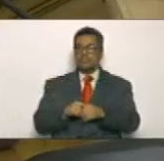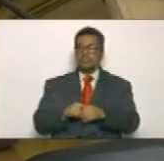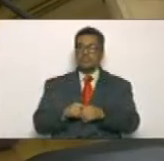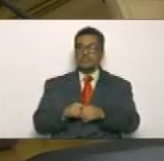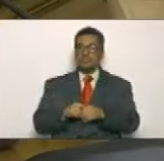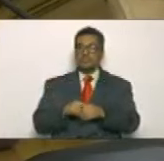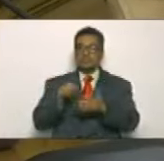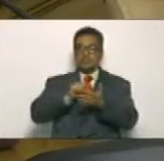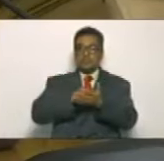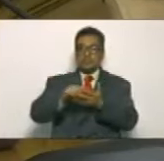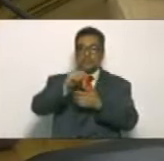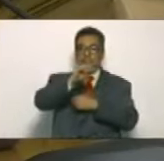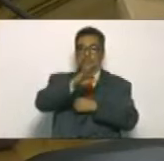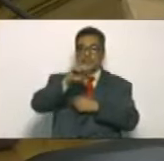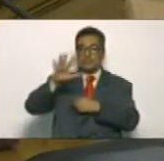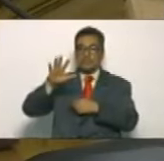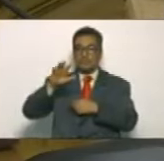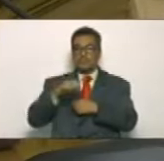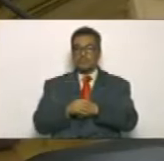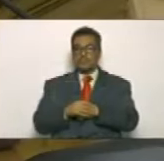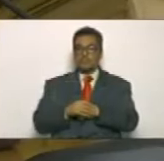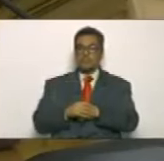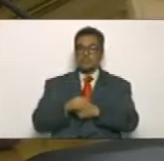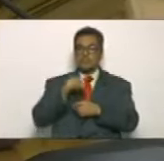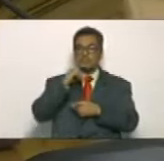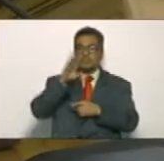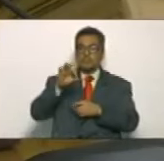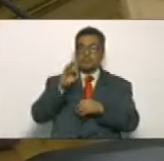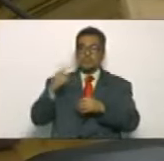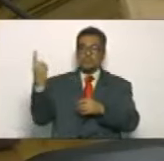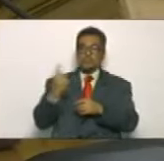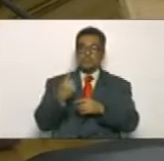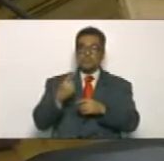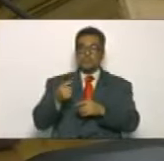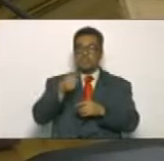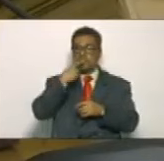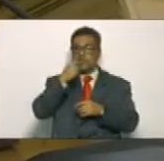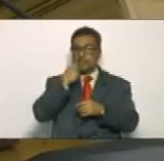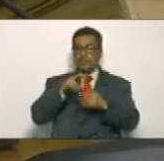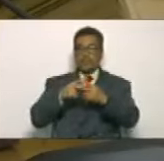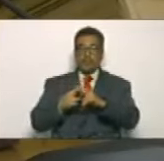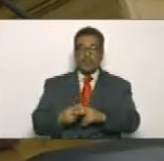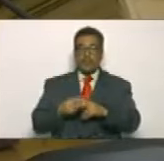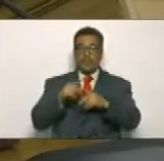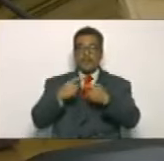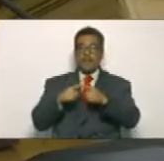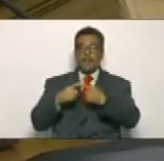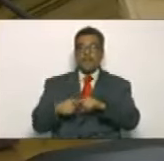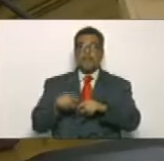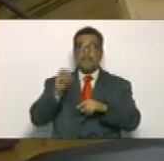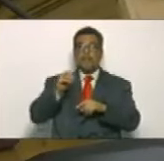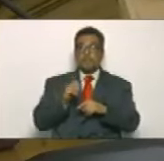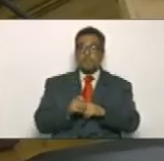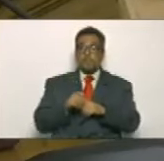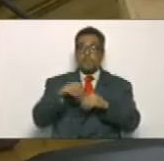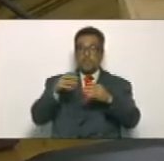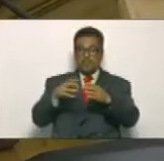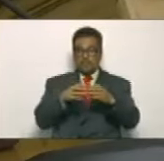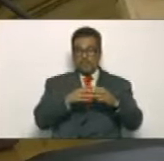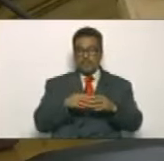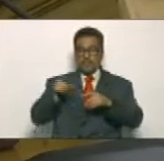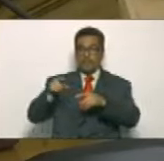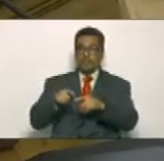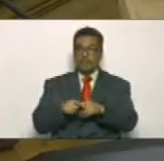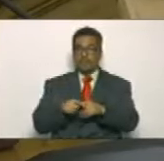términos. Artículo 55. La importación al país de medicamentos, herramientas y dispositivos técnicos, equipos,